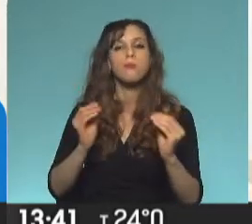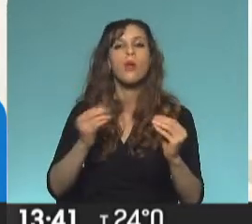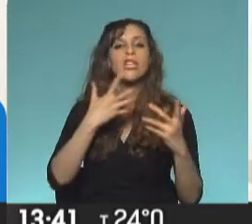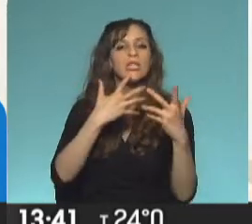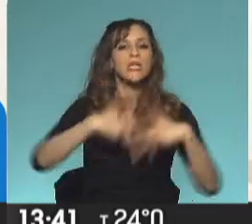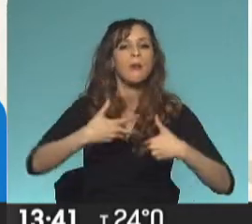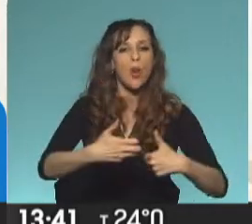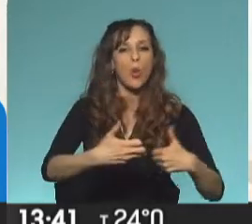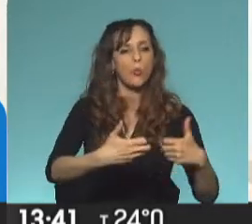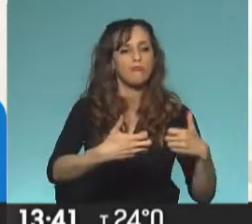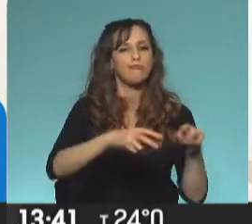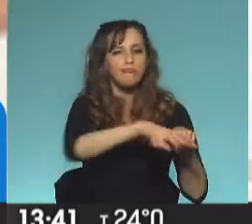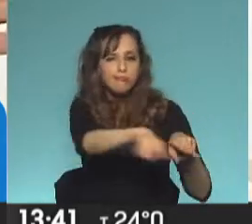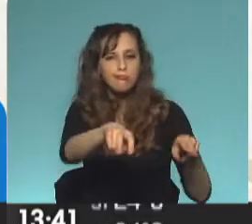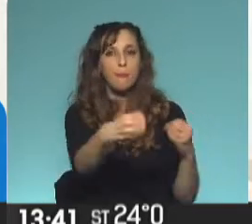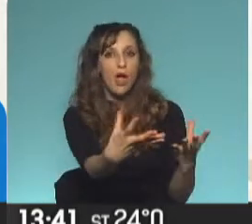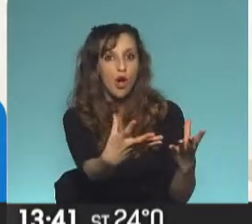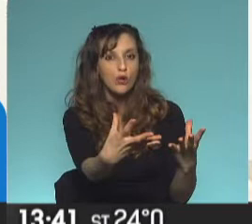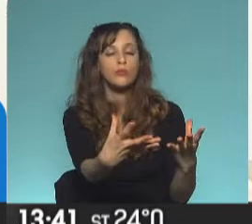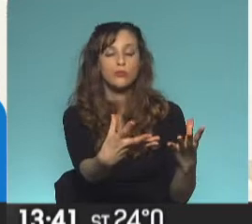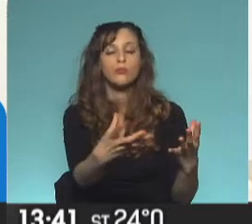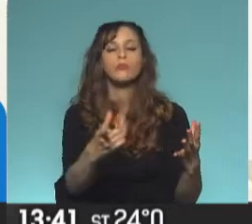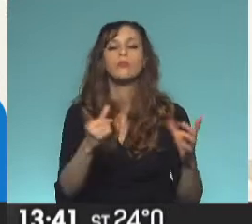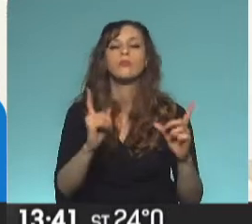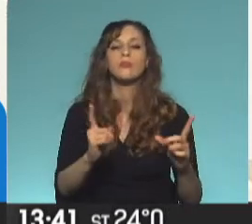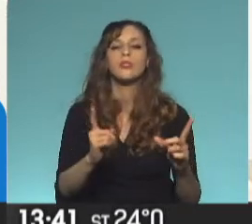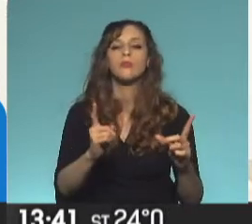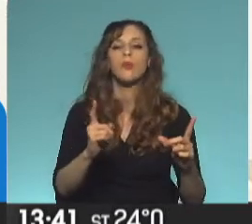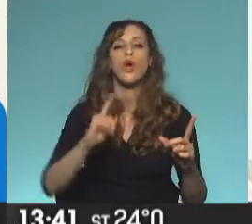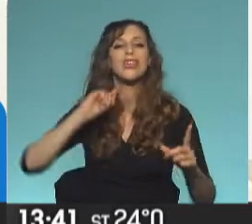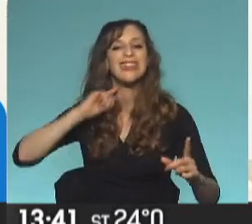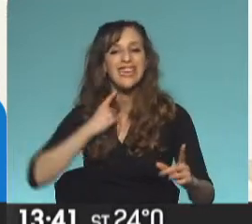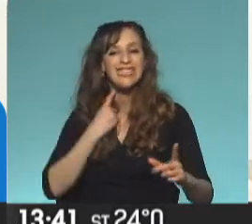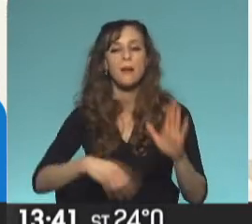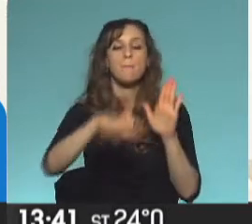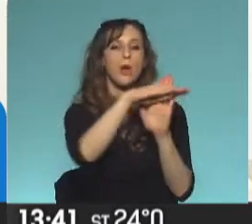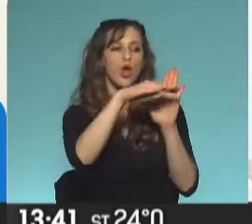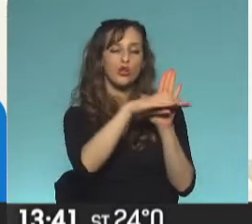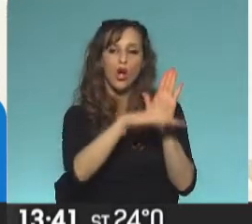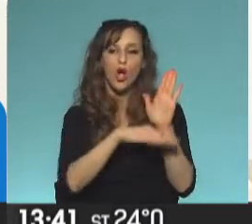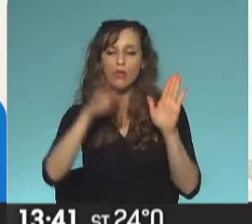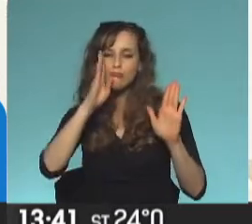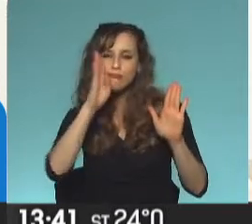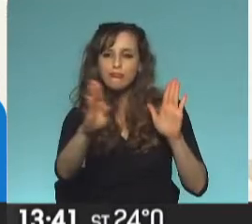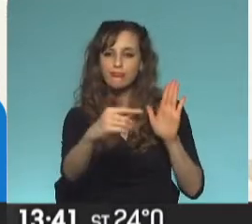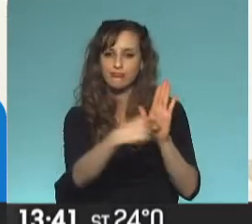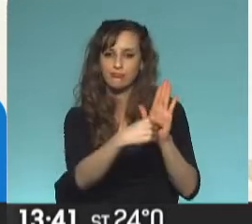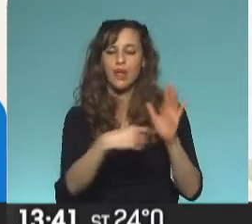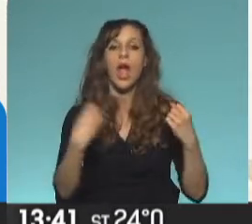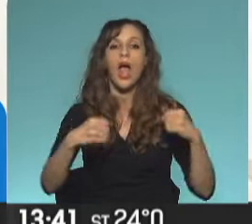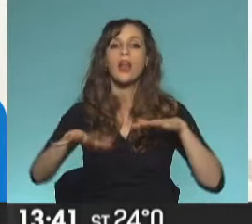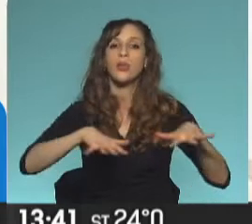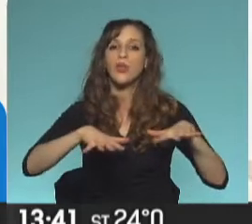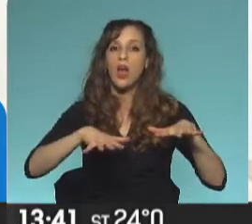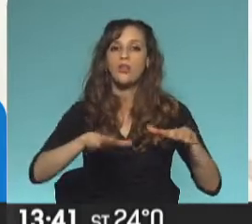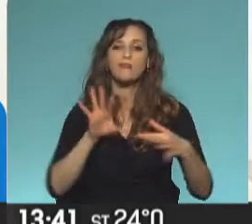a desarrollar en aquel momento inicialmente 13 protocolos específicos para actividades vinculadas al turismo que